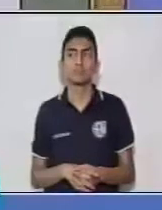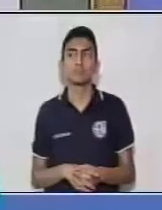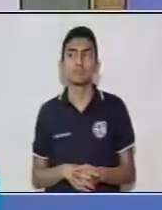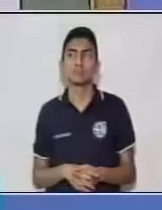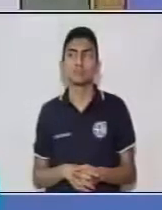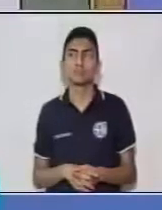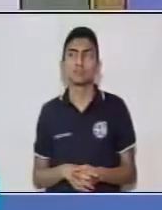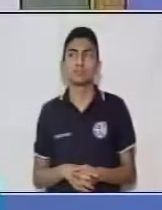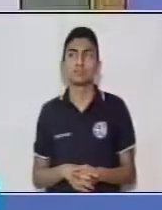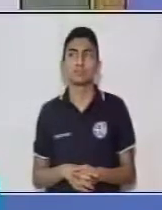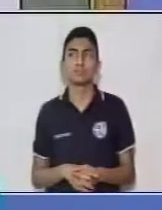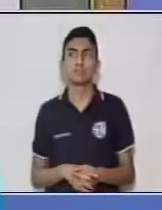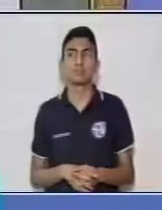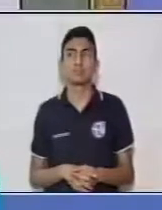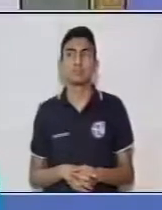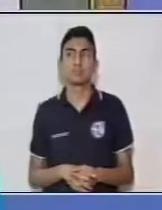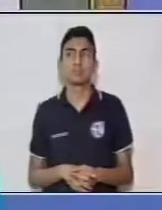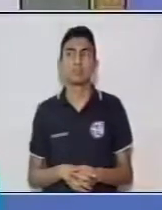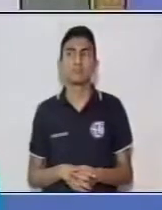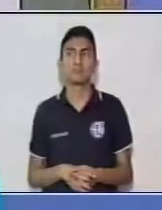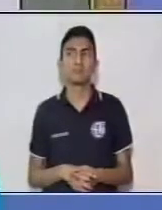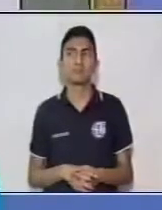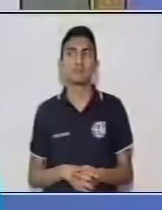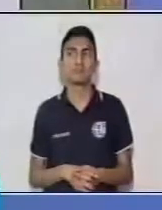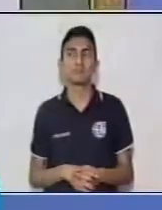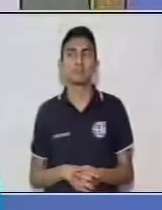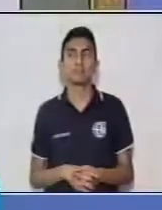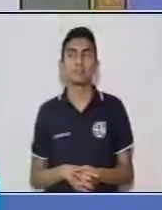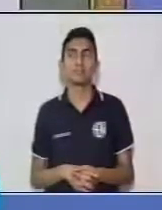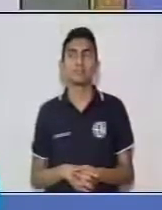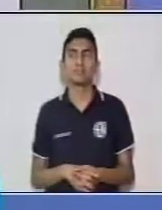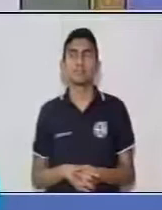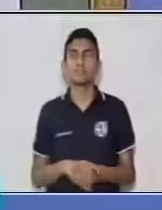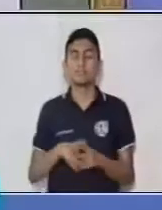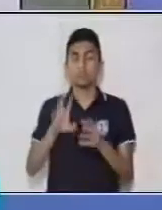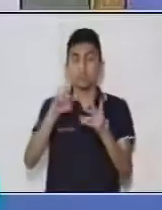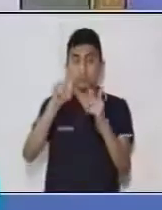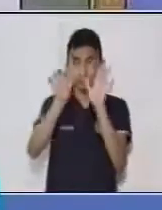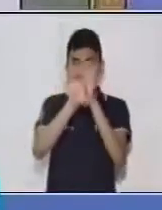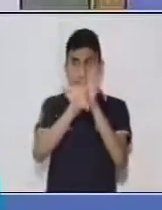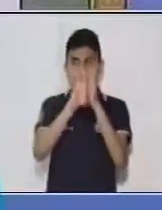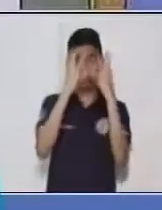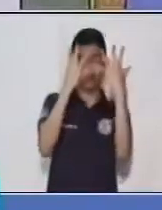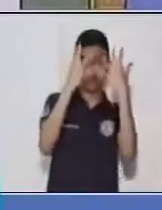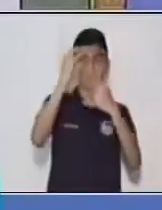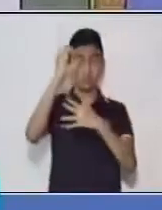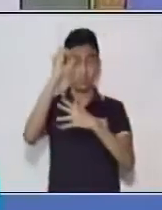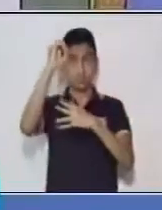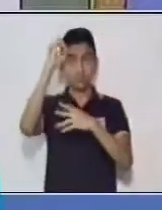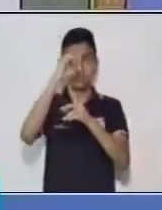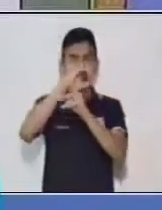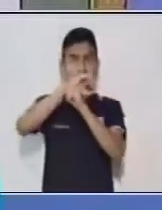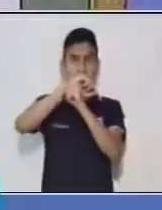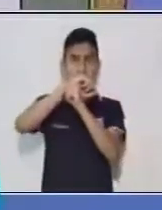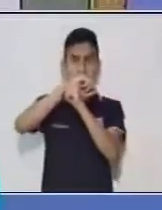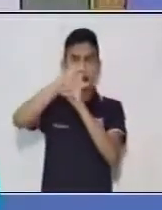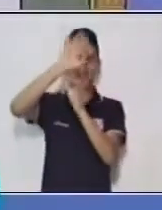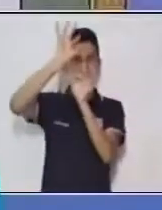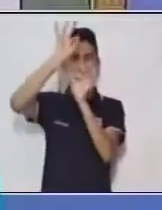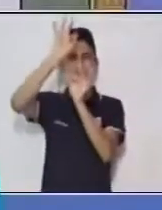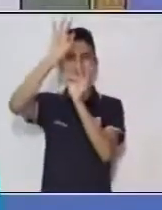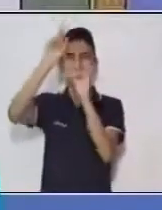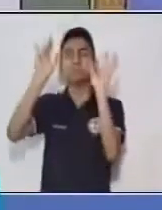hemos girado 90, un cuarto de vuelta, y aquí lo giramos media vuelta. ¿Ves dónde está la marca?